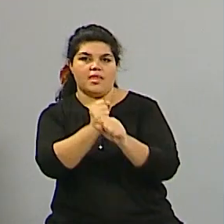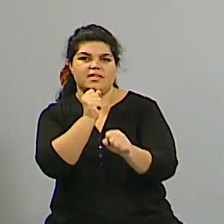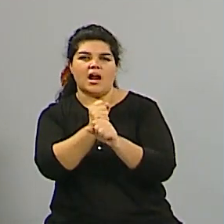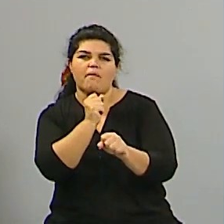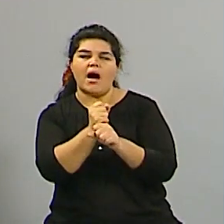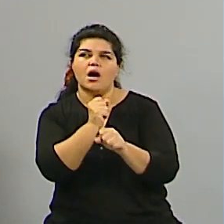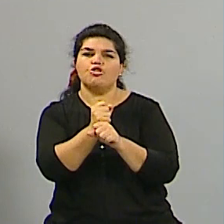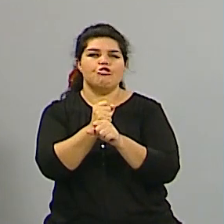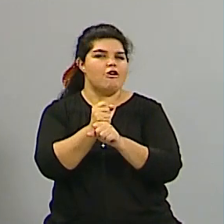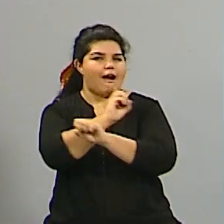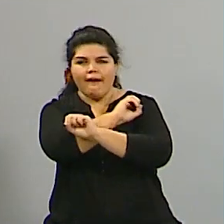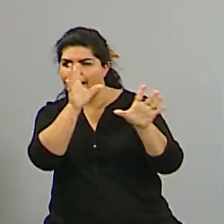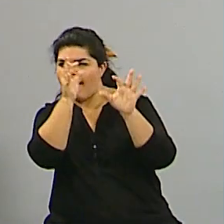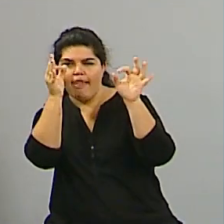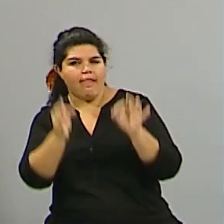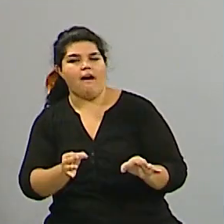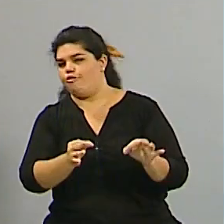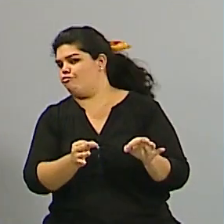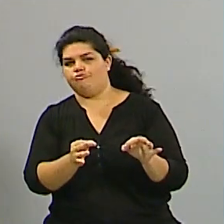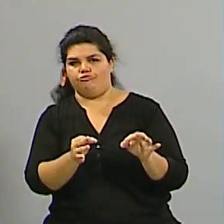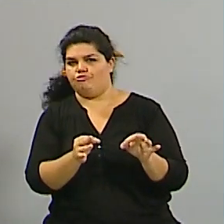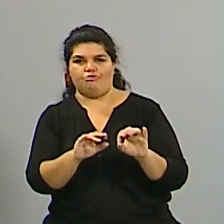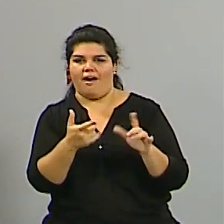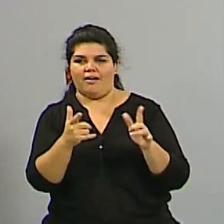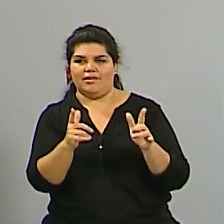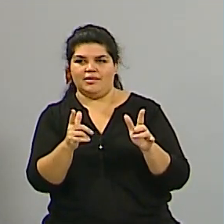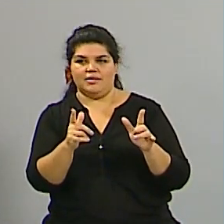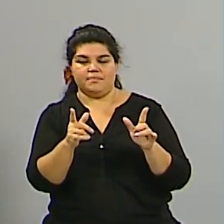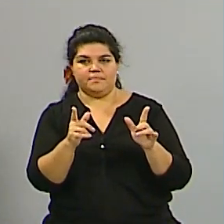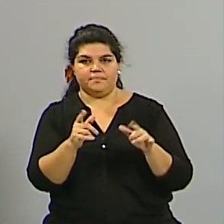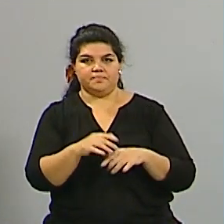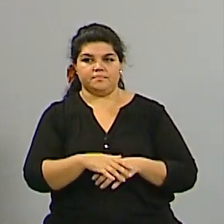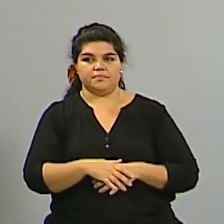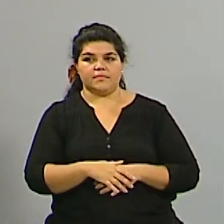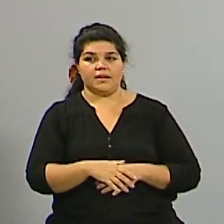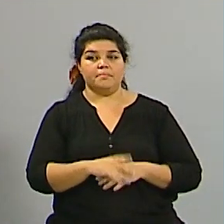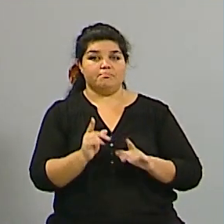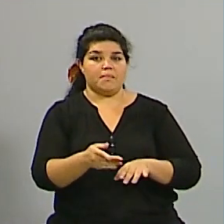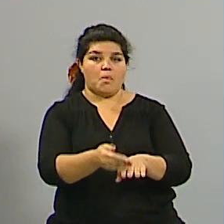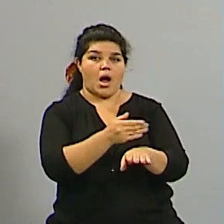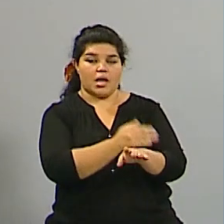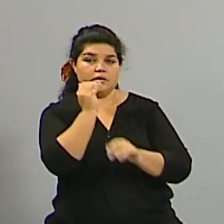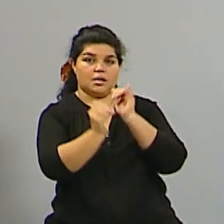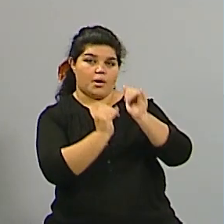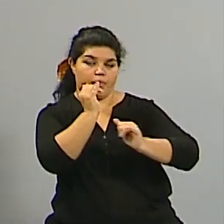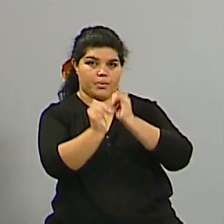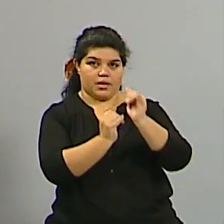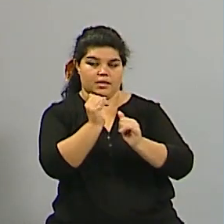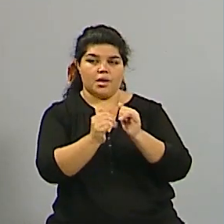malintencionadamente, o tal vez sí, no sé, lo sabrán los que ponen los números y dan los datos oficiales, pero hablábamos recién, ¿no? Hay un sector que